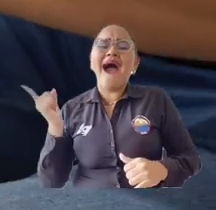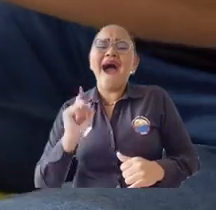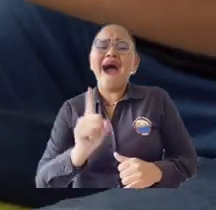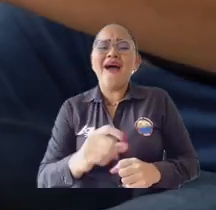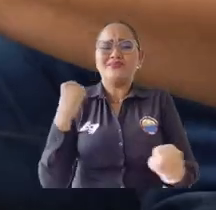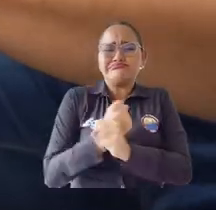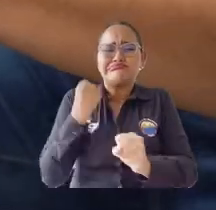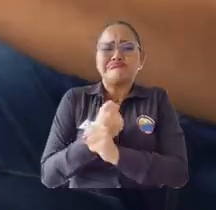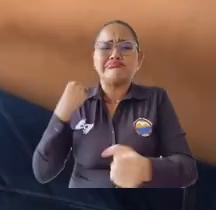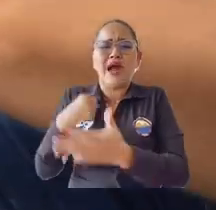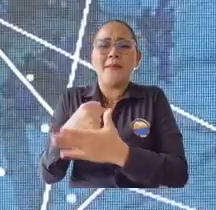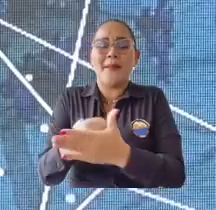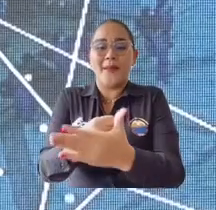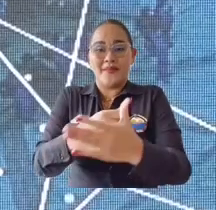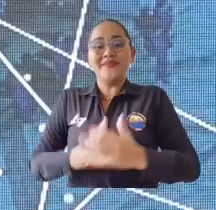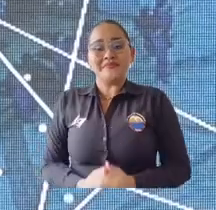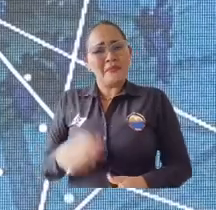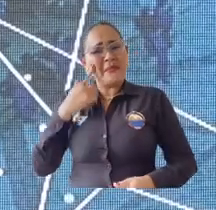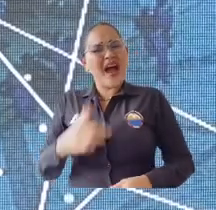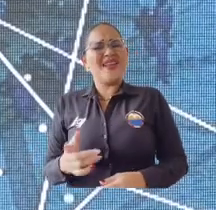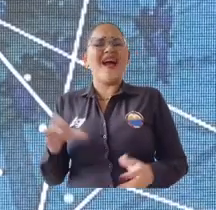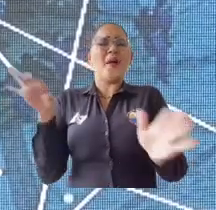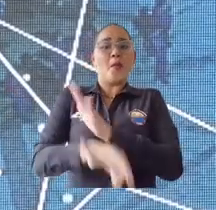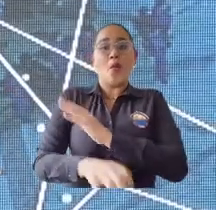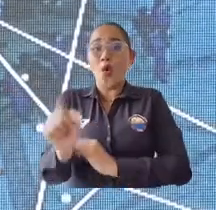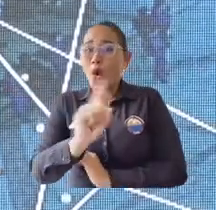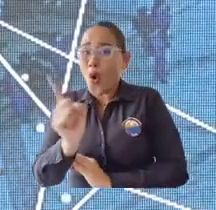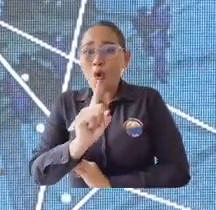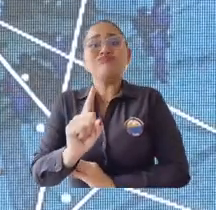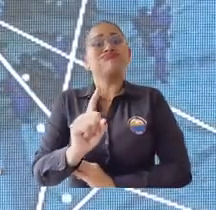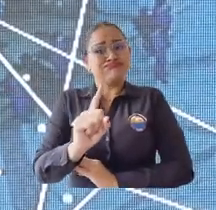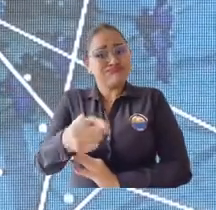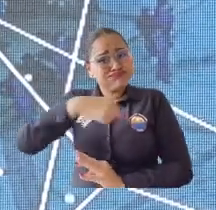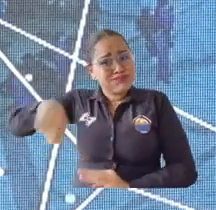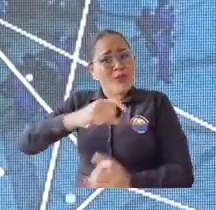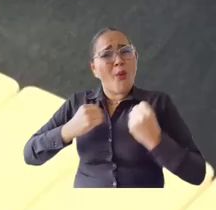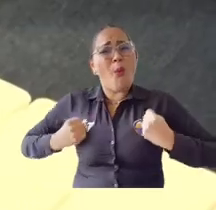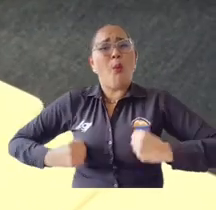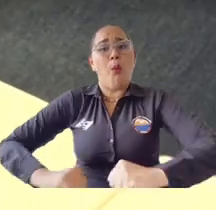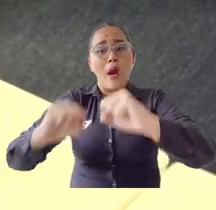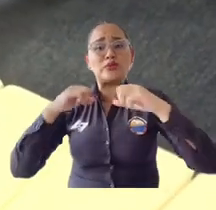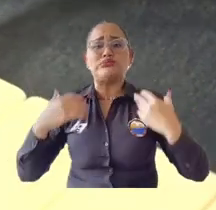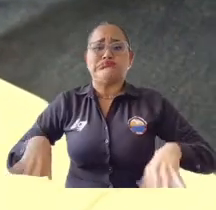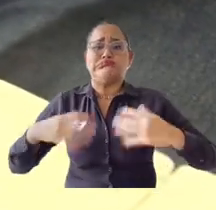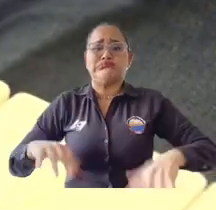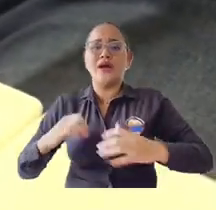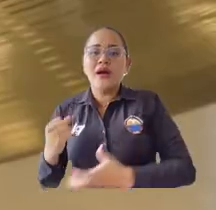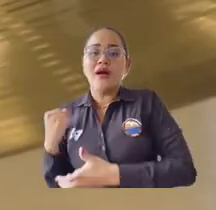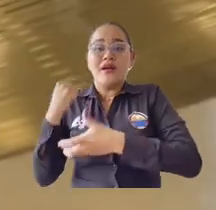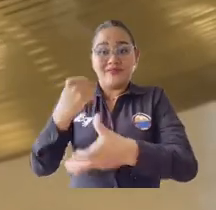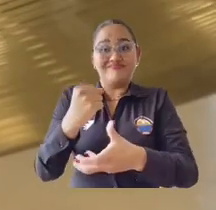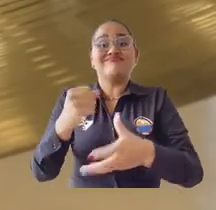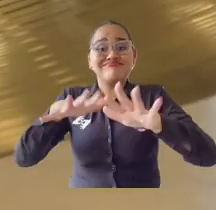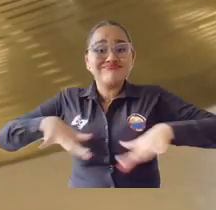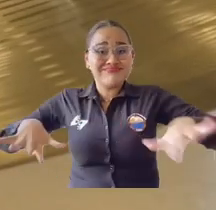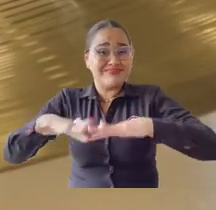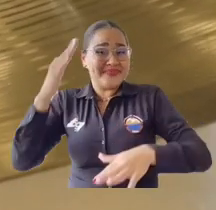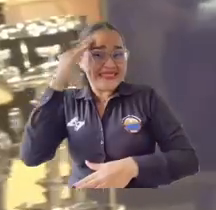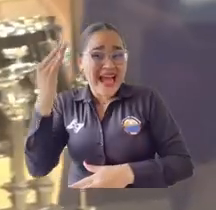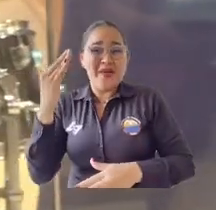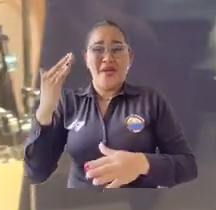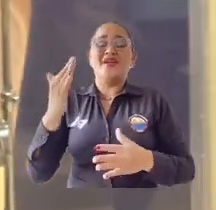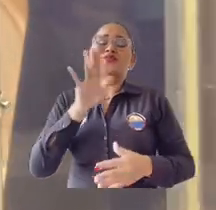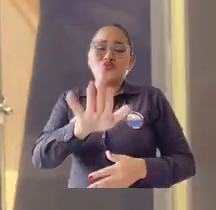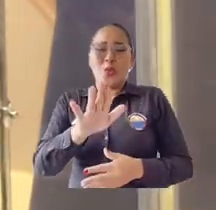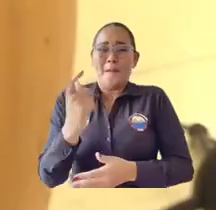trabajo. Parece poco, pero es significativo por el esfuerzo que demanda para la universidad invertir recursos en un contexto de escasez